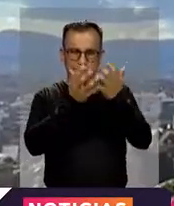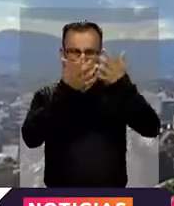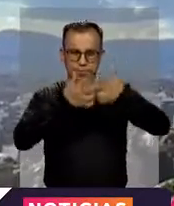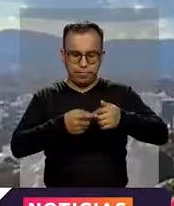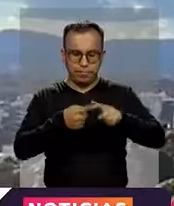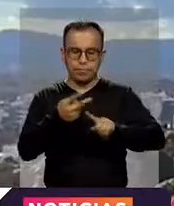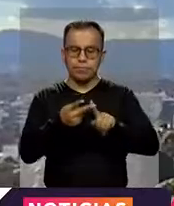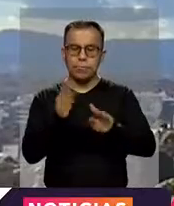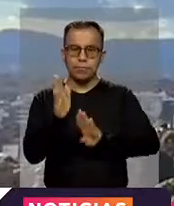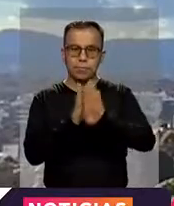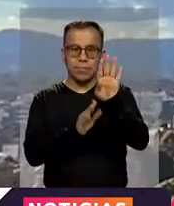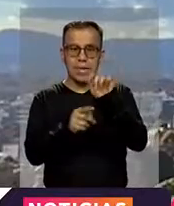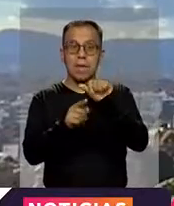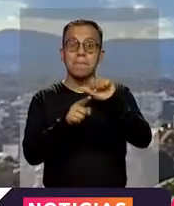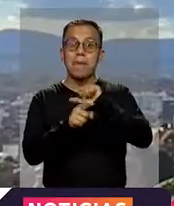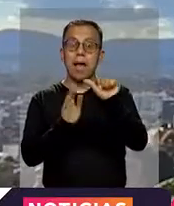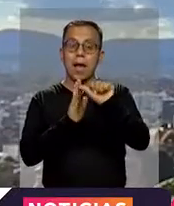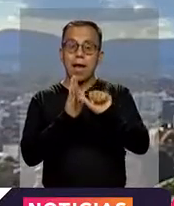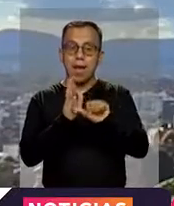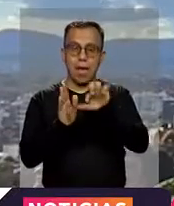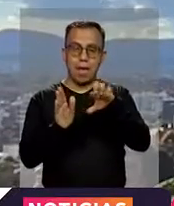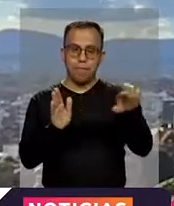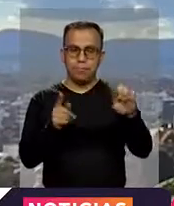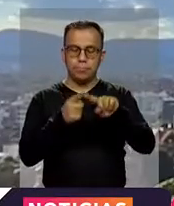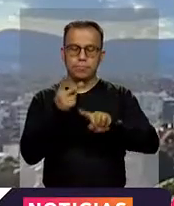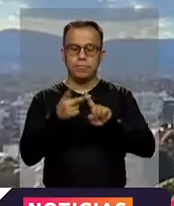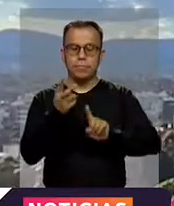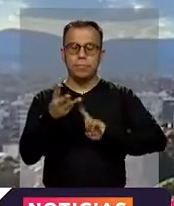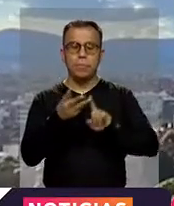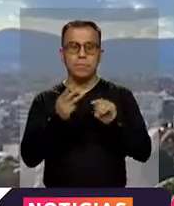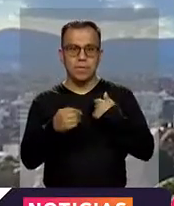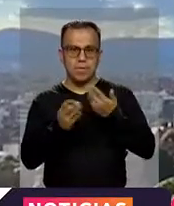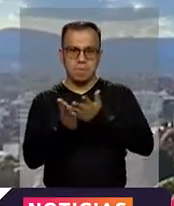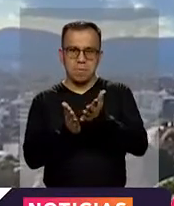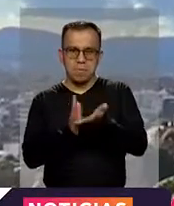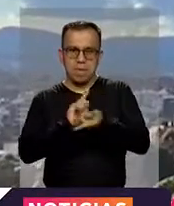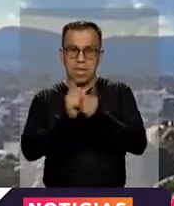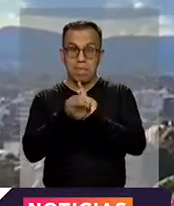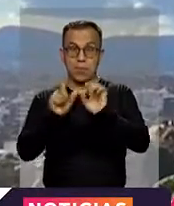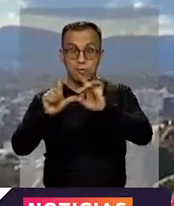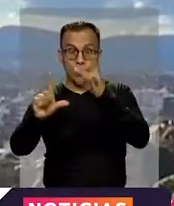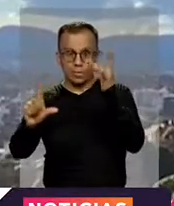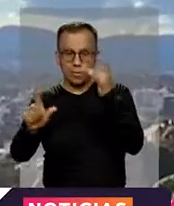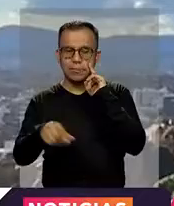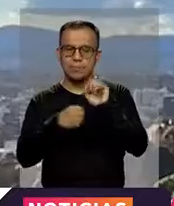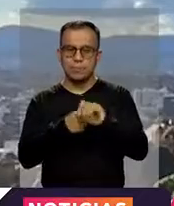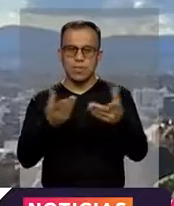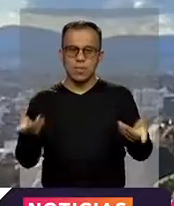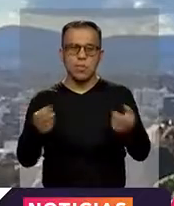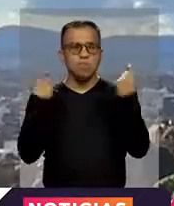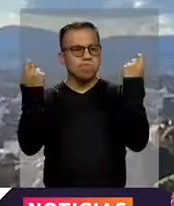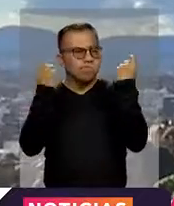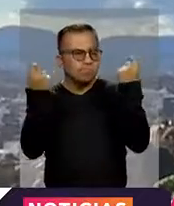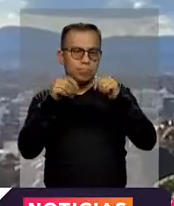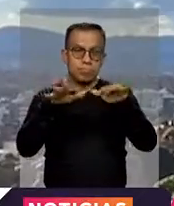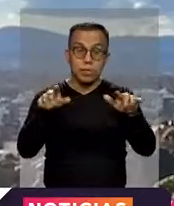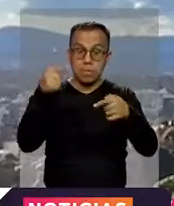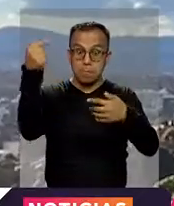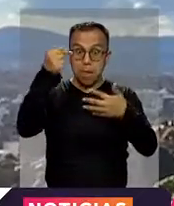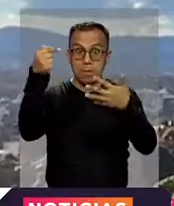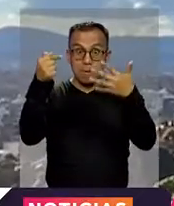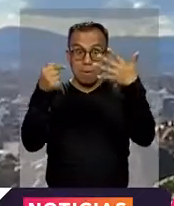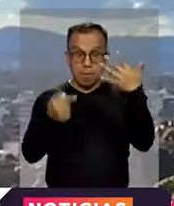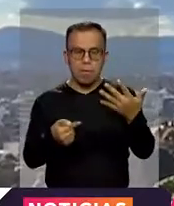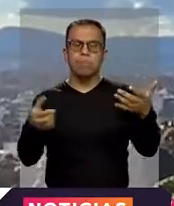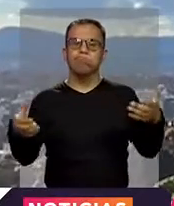las desarrolladoras de aplicaciones, las empresas con un camino, una transformación digital, las agencias creativas, son todas